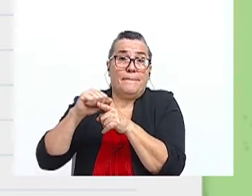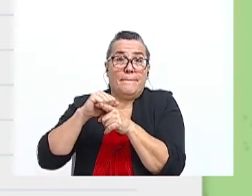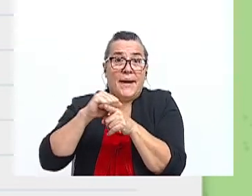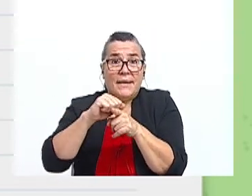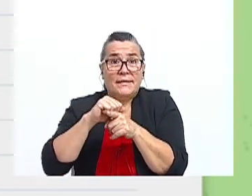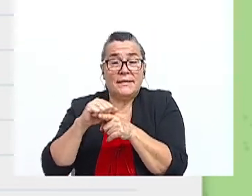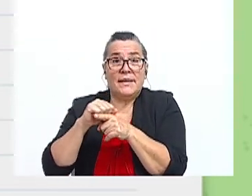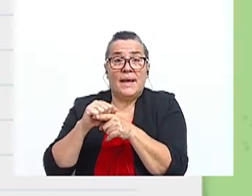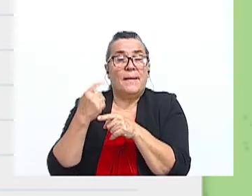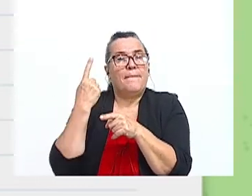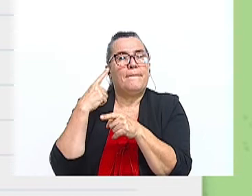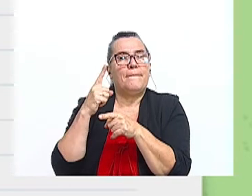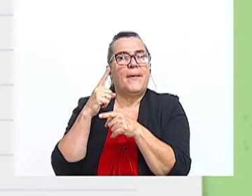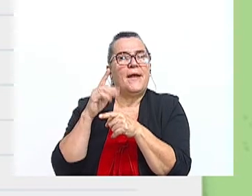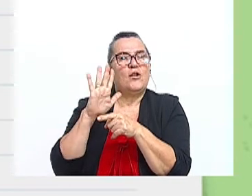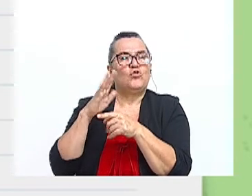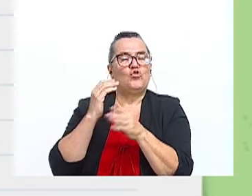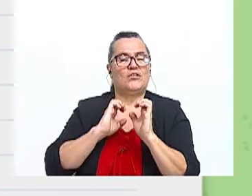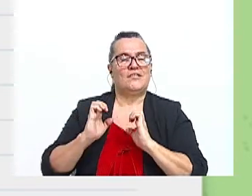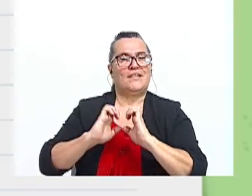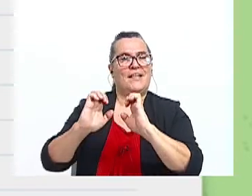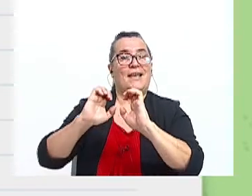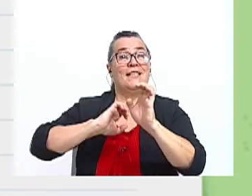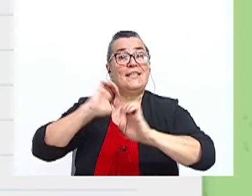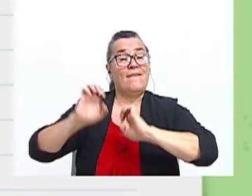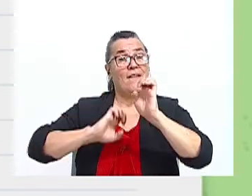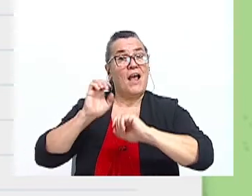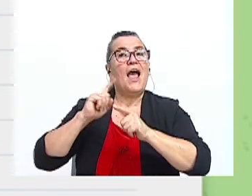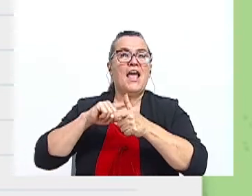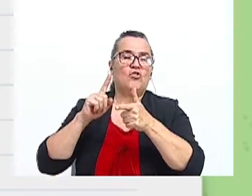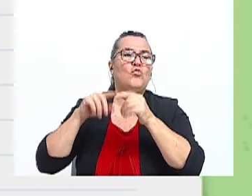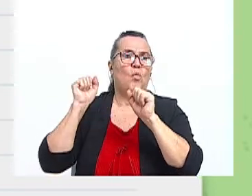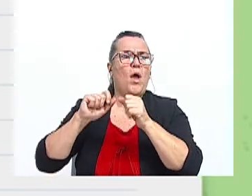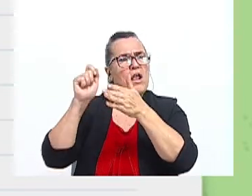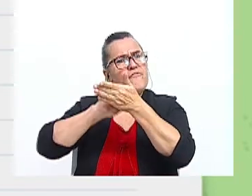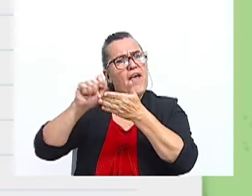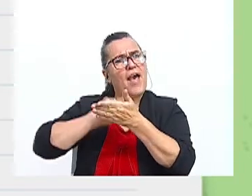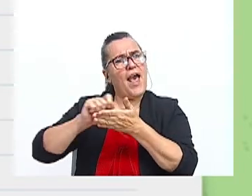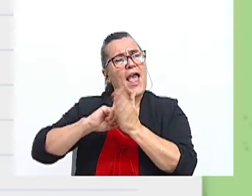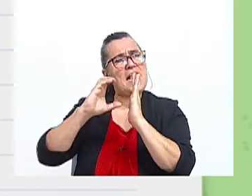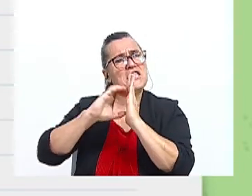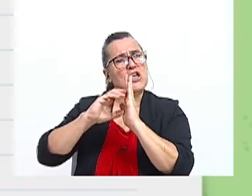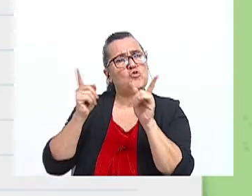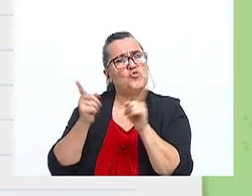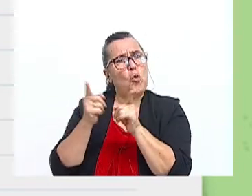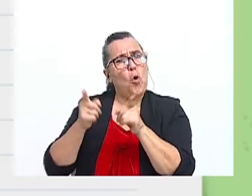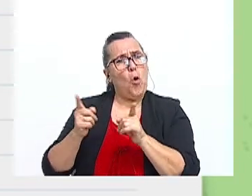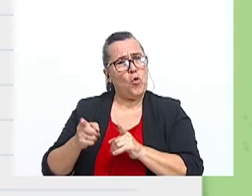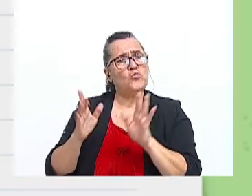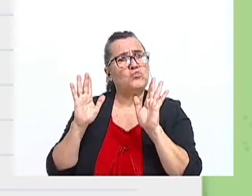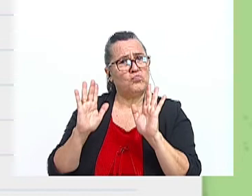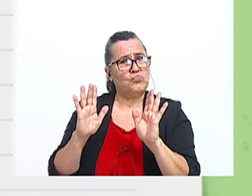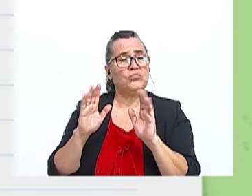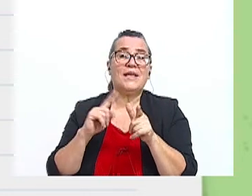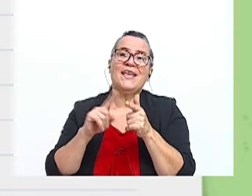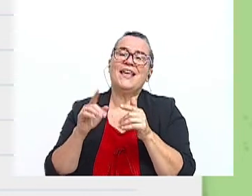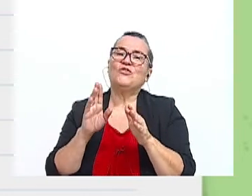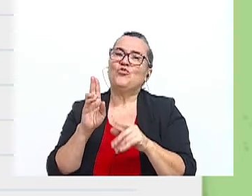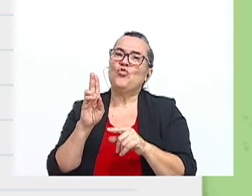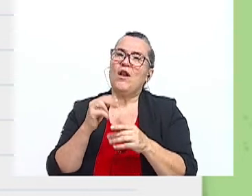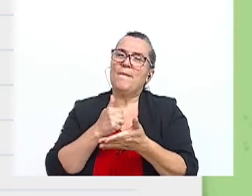practicar para sus estrategias de evaluación, pues pueden redactar ensayos cortos y esto les va a servir